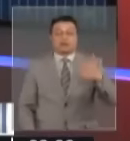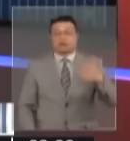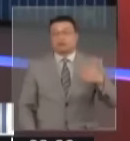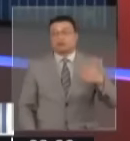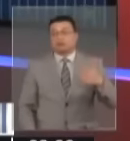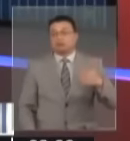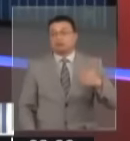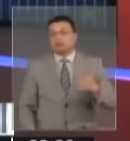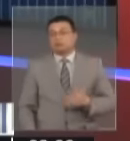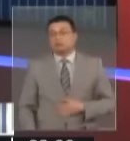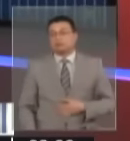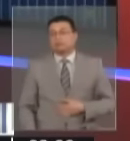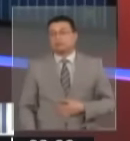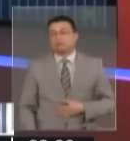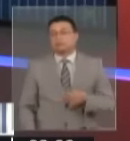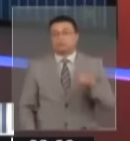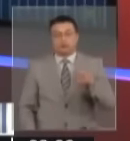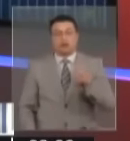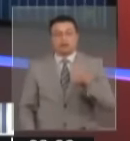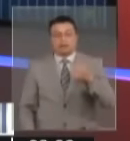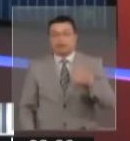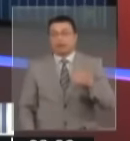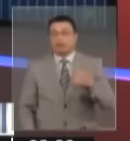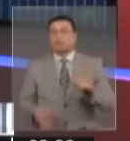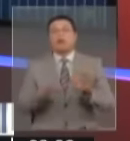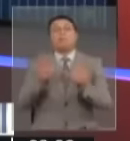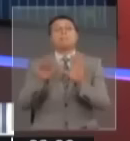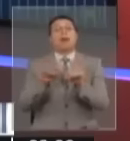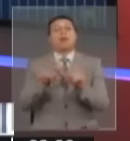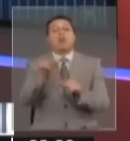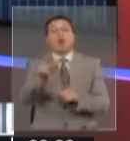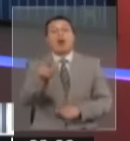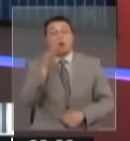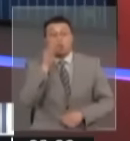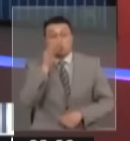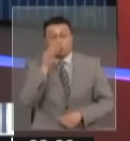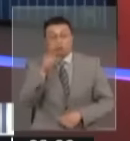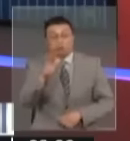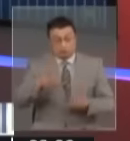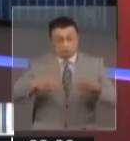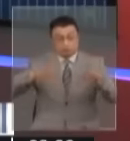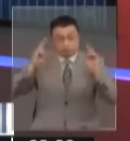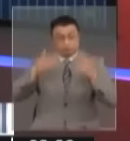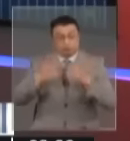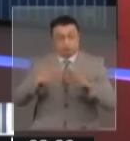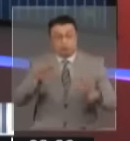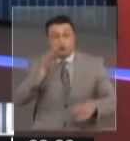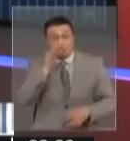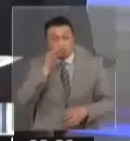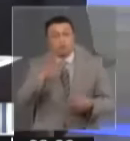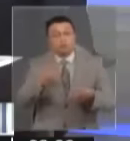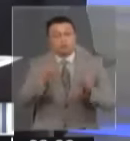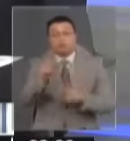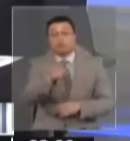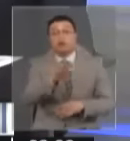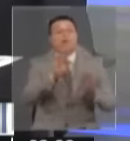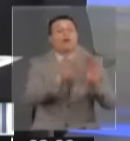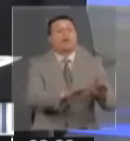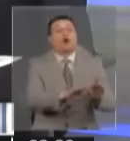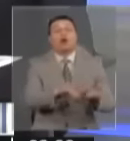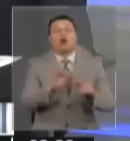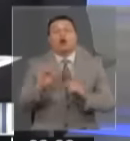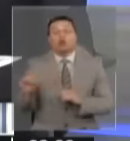El 6. Vamos con el 6 entonces. A ver. Marihuana. Perfecto. ¿A favor de la despenalización del consumo? A favor